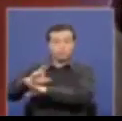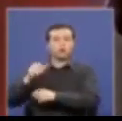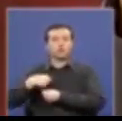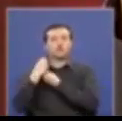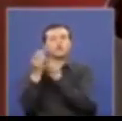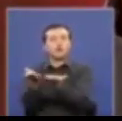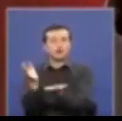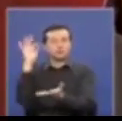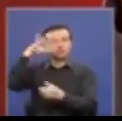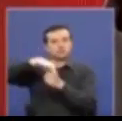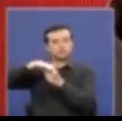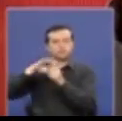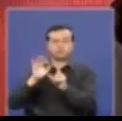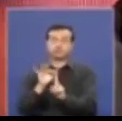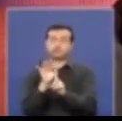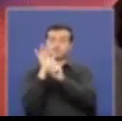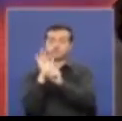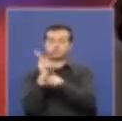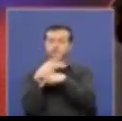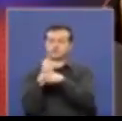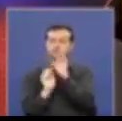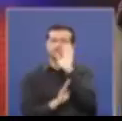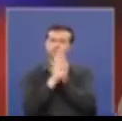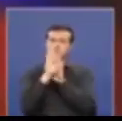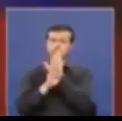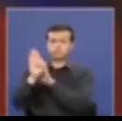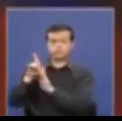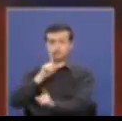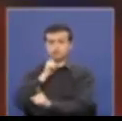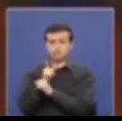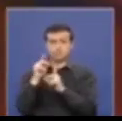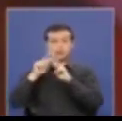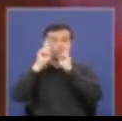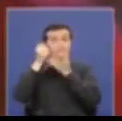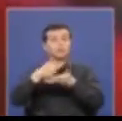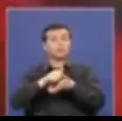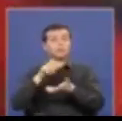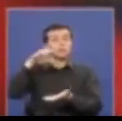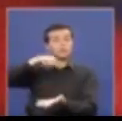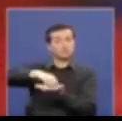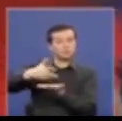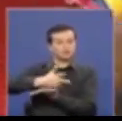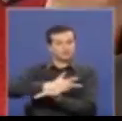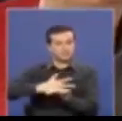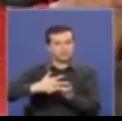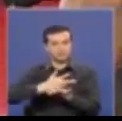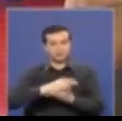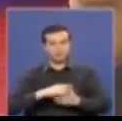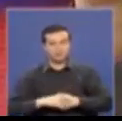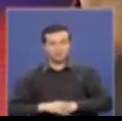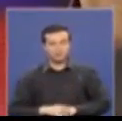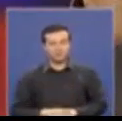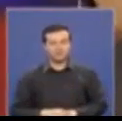y que aumente sustancialmente la productividad, en este caso de la papa, en la provincia del Carchi, compañeros.